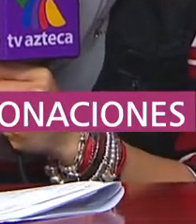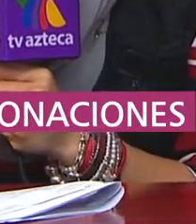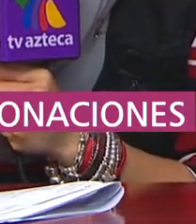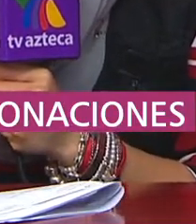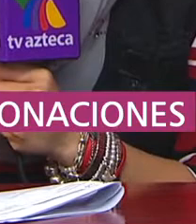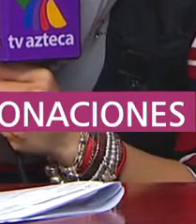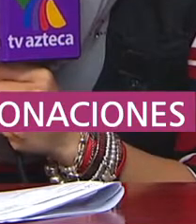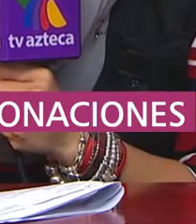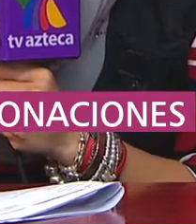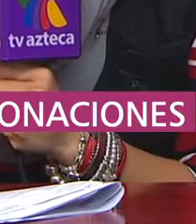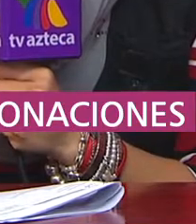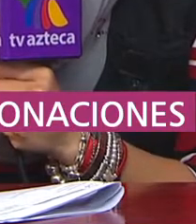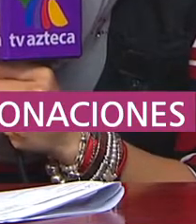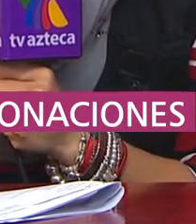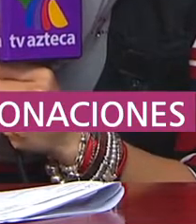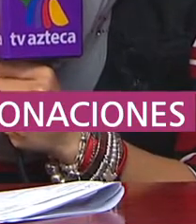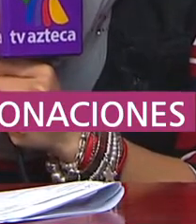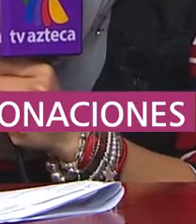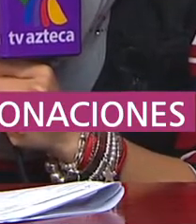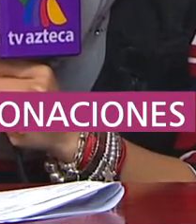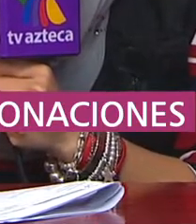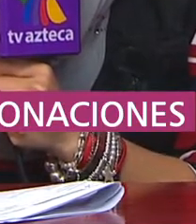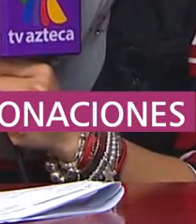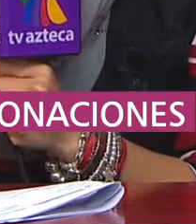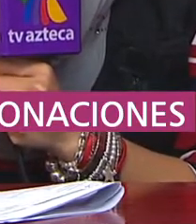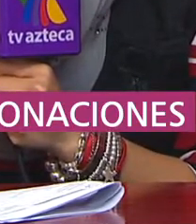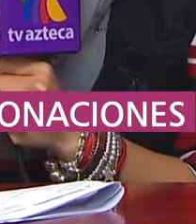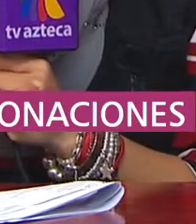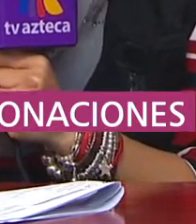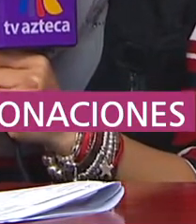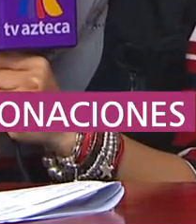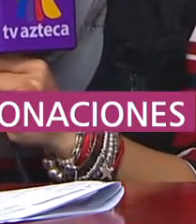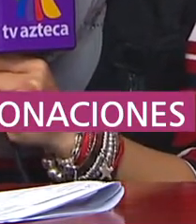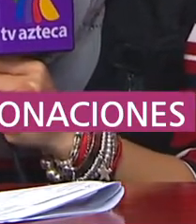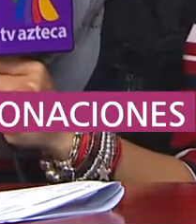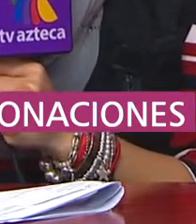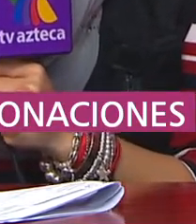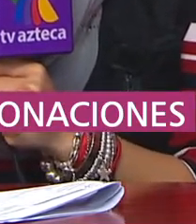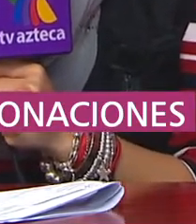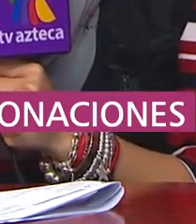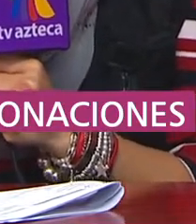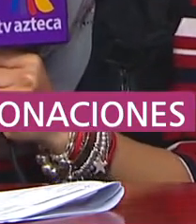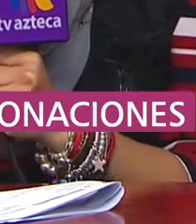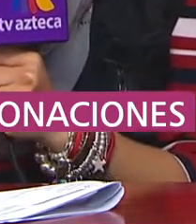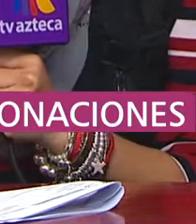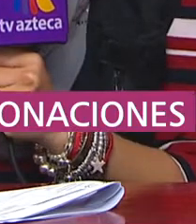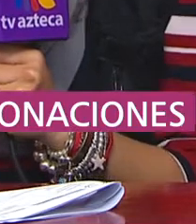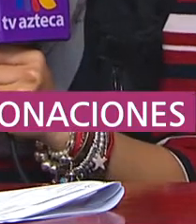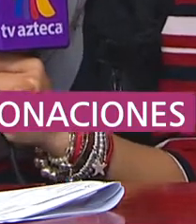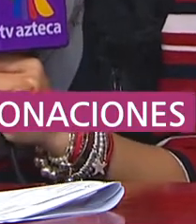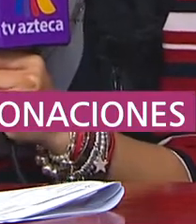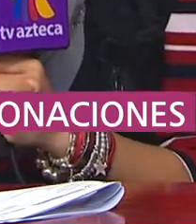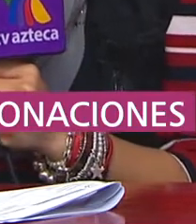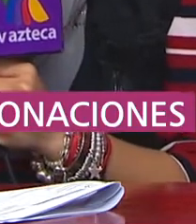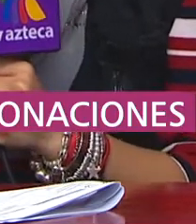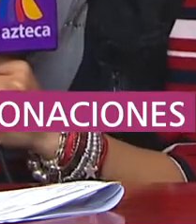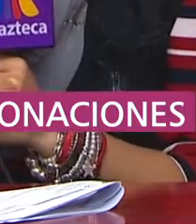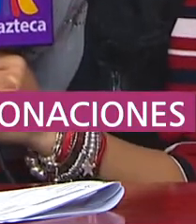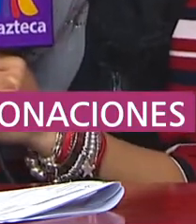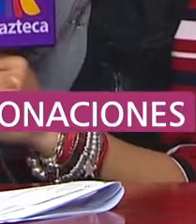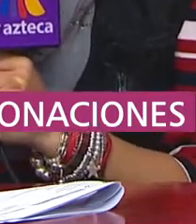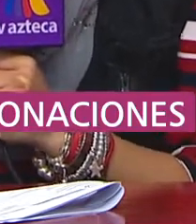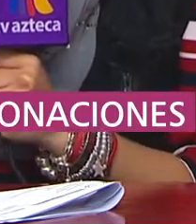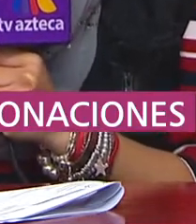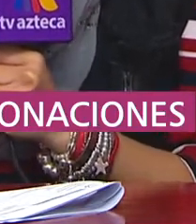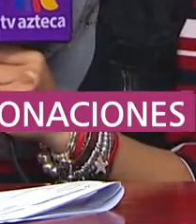casos los dientes pero especialmente cuando se trata de salud que sabemos que el tiempo se va como agua así es muy bien muchísimas gracias aunque